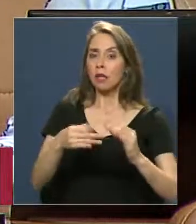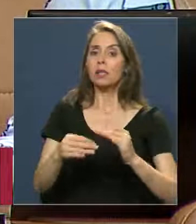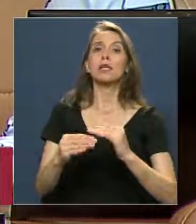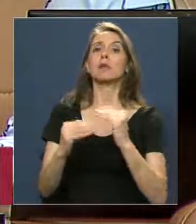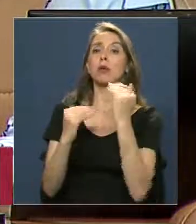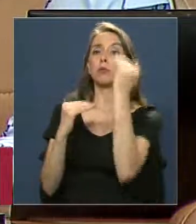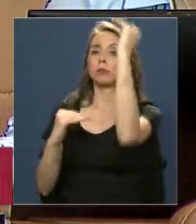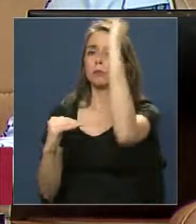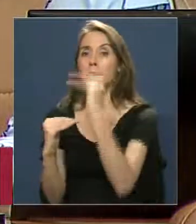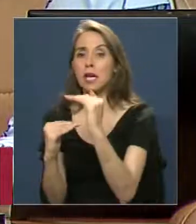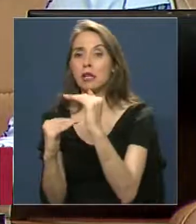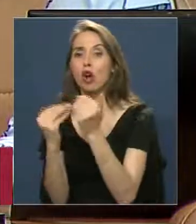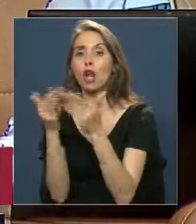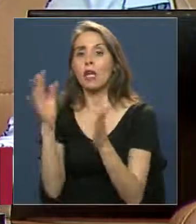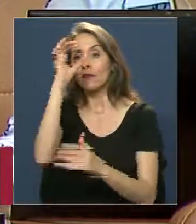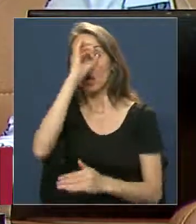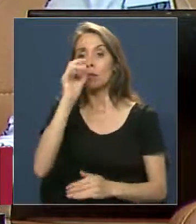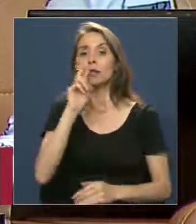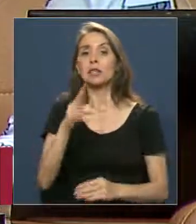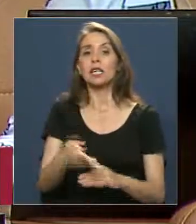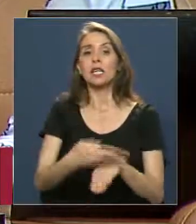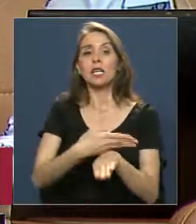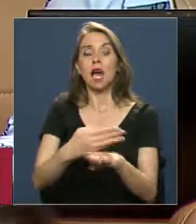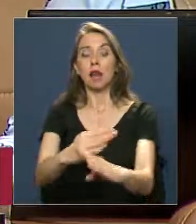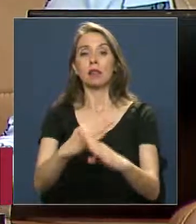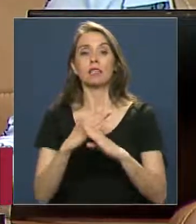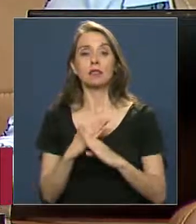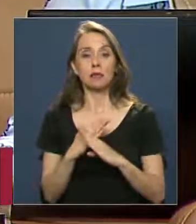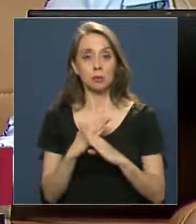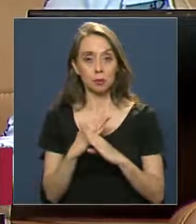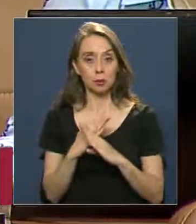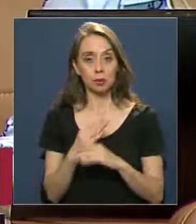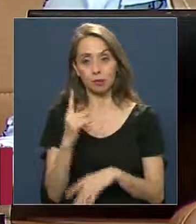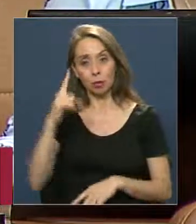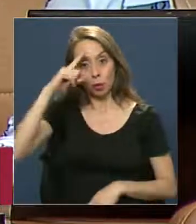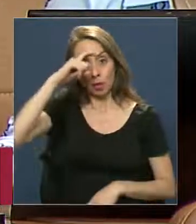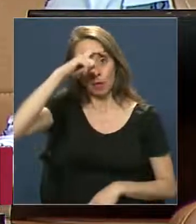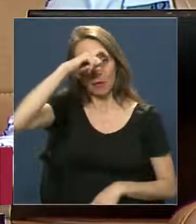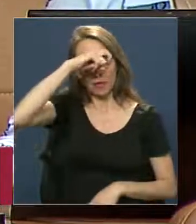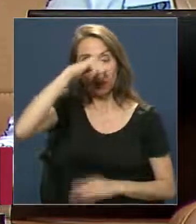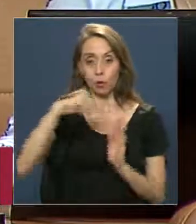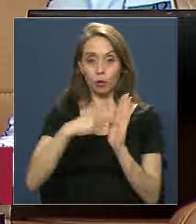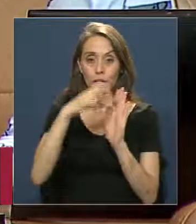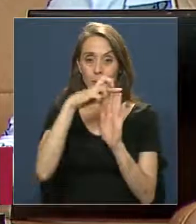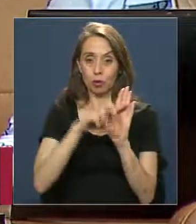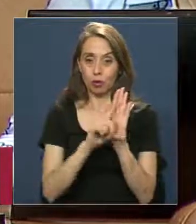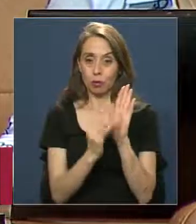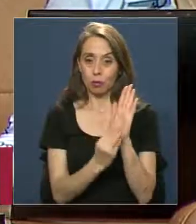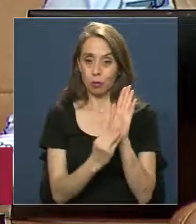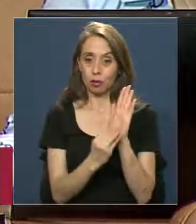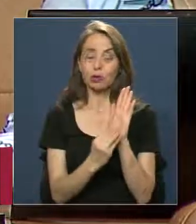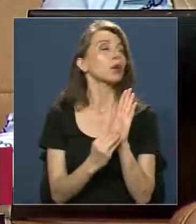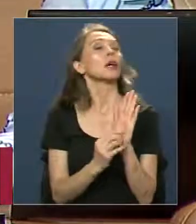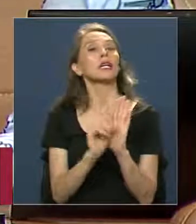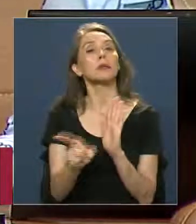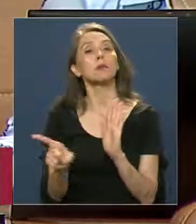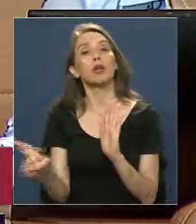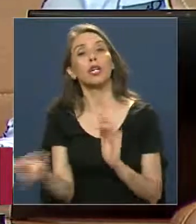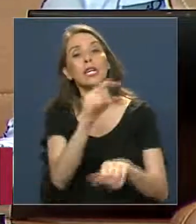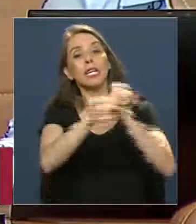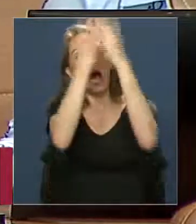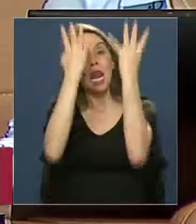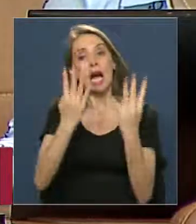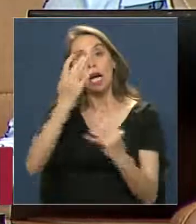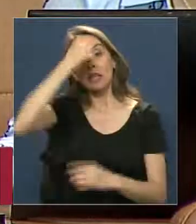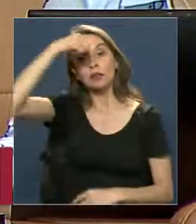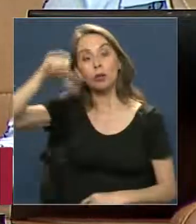una opinión sin censura previa. Una de las dificultades que acarrea este proyecto es que impone penas de cárcel cuando se incita